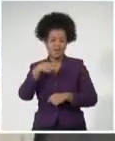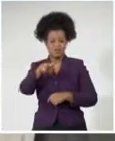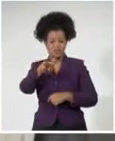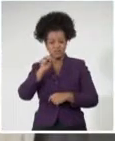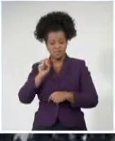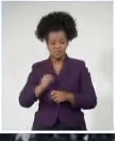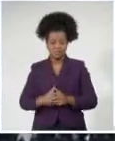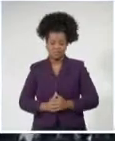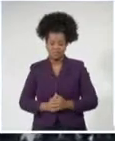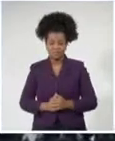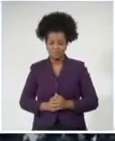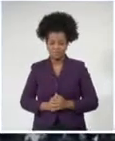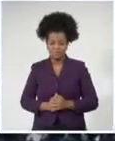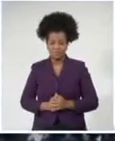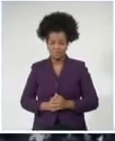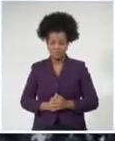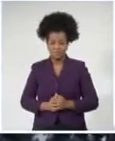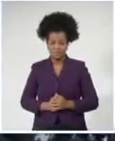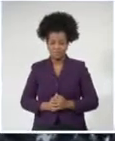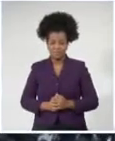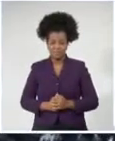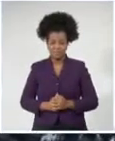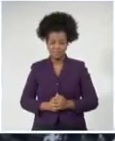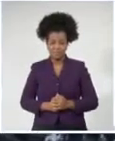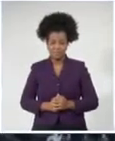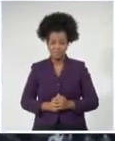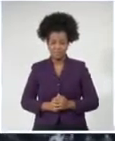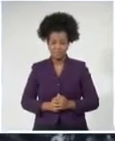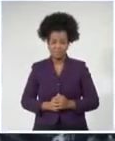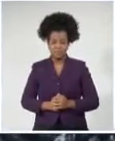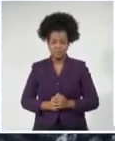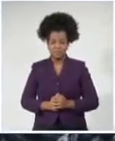mañana. Este es Lilian González, Sistema Informativo de la Televisión Cubana.